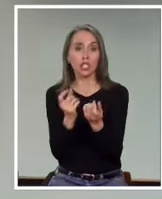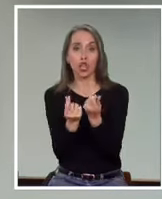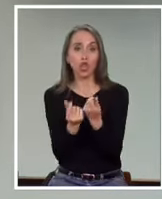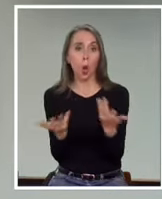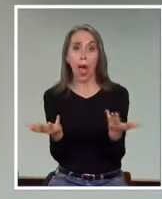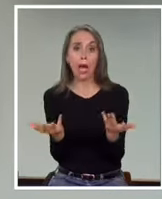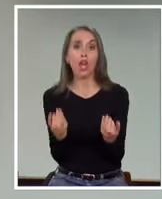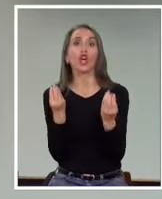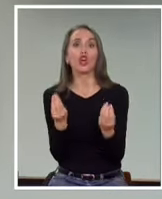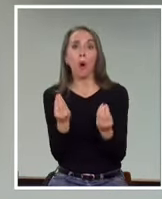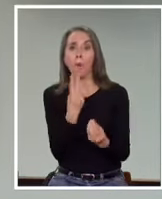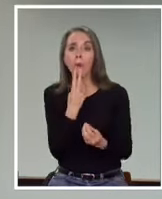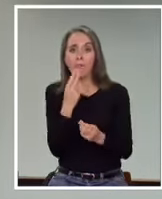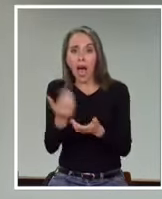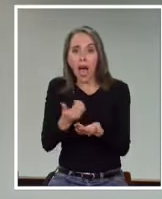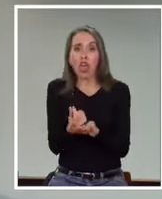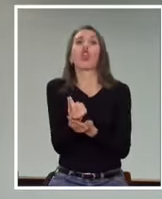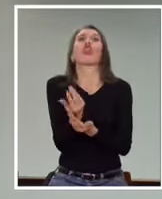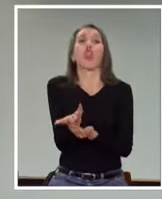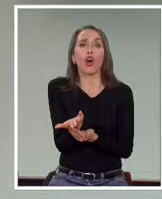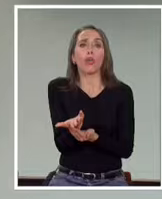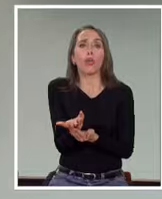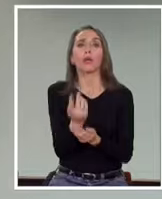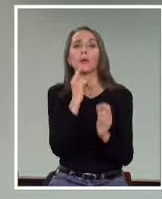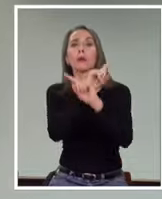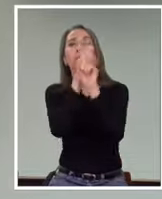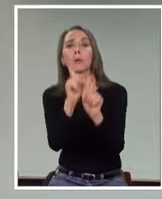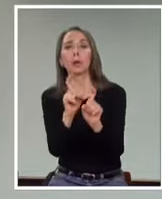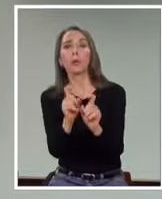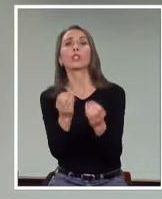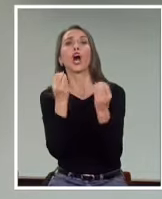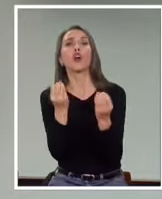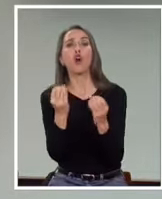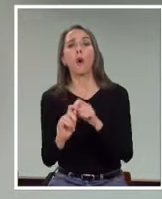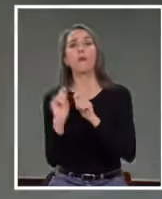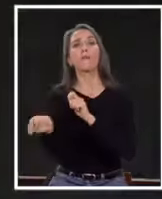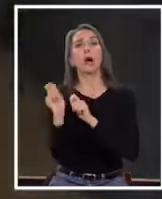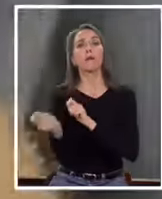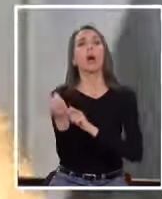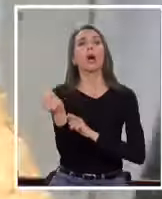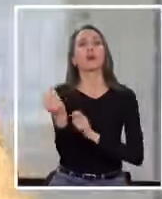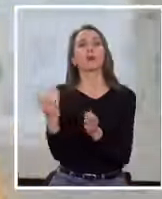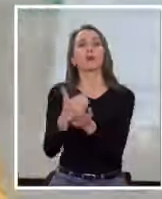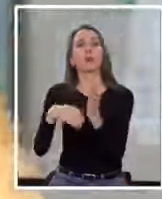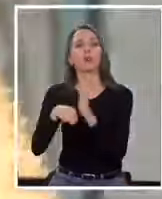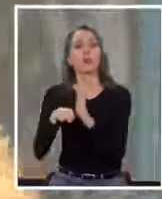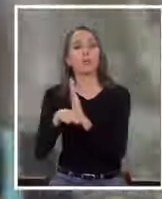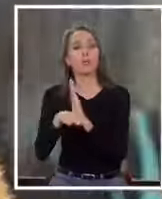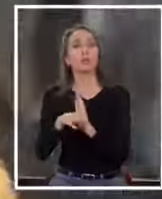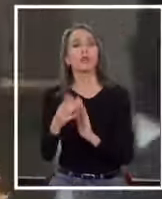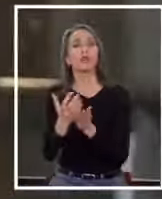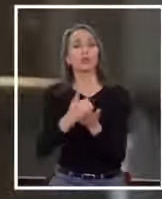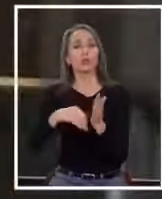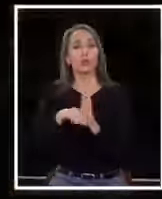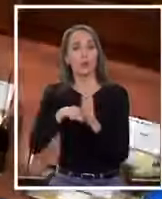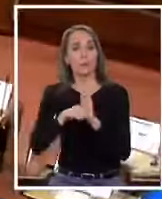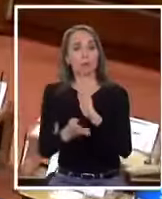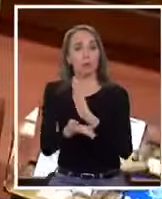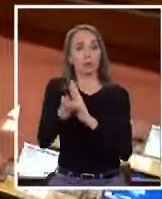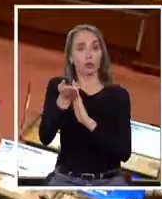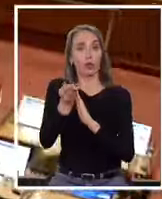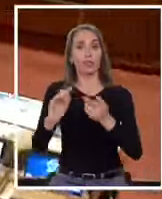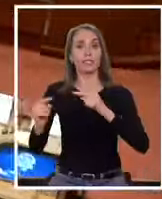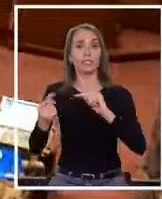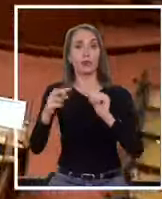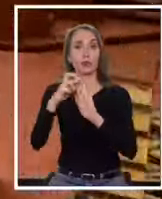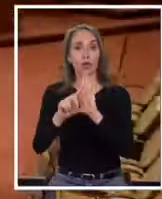no tienen cómo subsistir hoy día. Eso es la pregunta del millón. Es cómo lo vamos a financiar. El proyecto de reajuste al salario mínimo ahora será